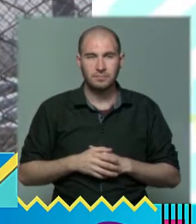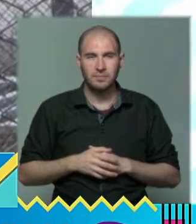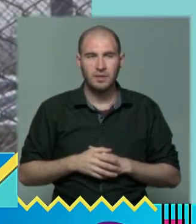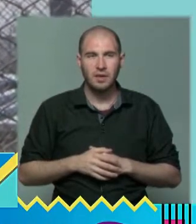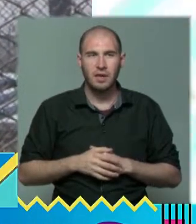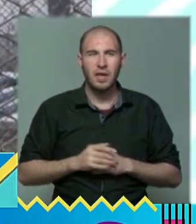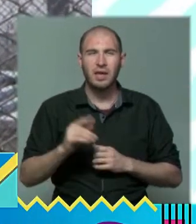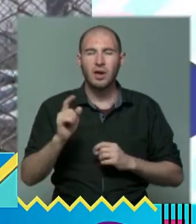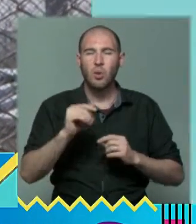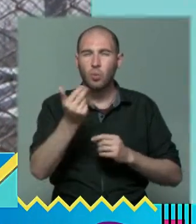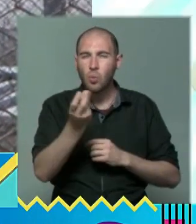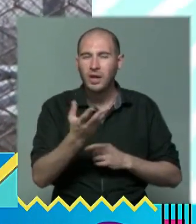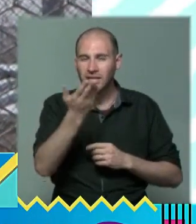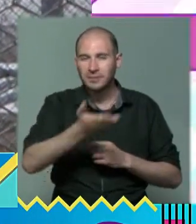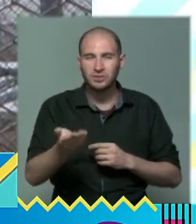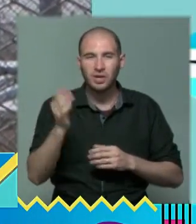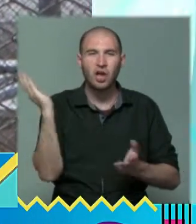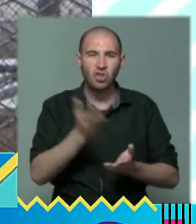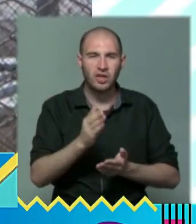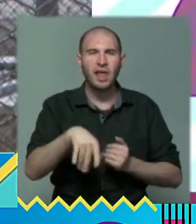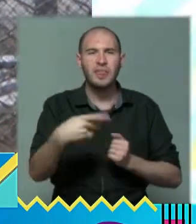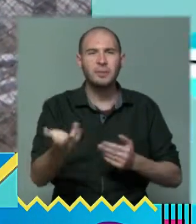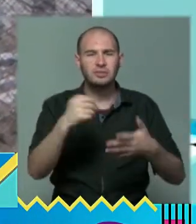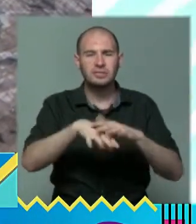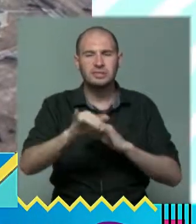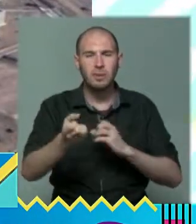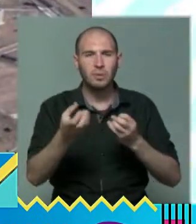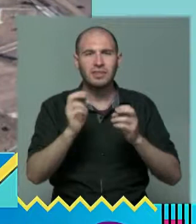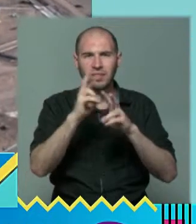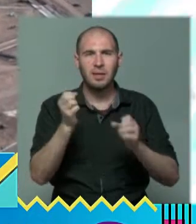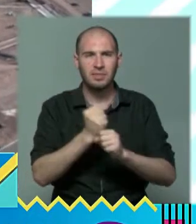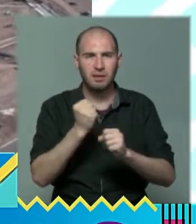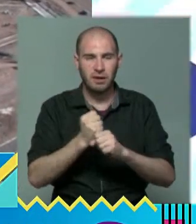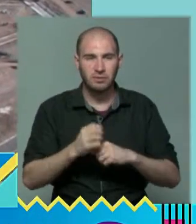¿saben a lo mejor el número de personas que cumplen condena y que después se terminan reinsertando? Porque el tema laboral